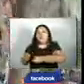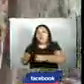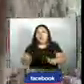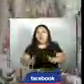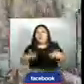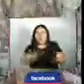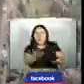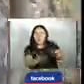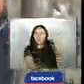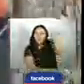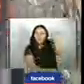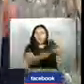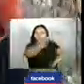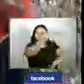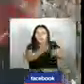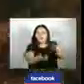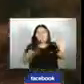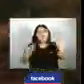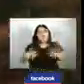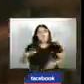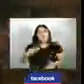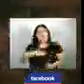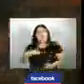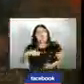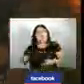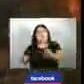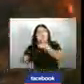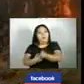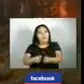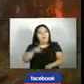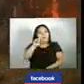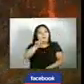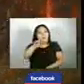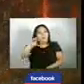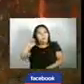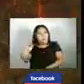la sofocación de incendios, hemos participado en 111